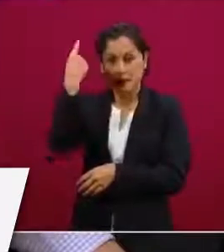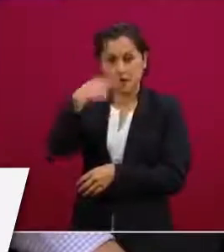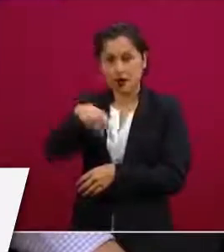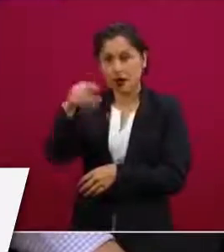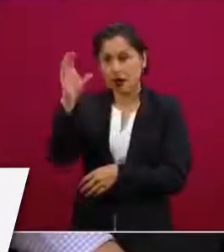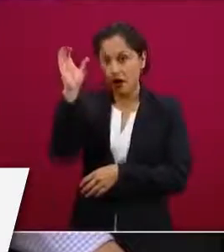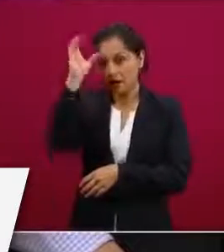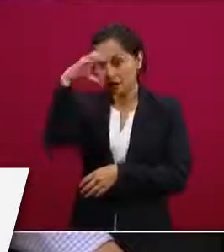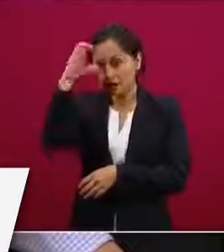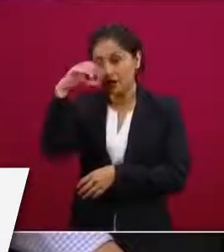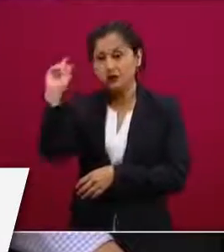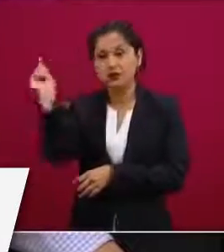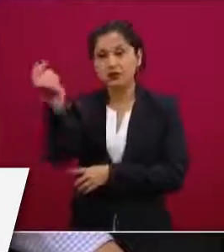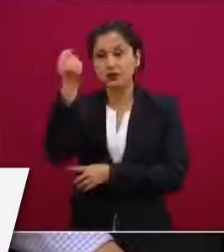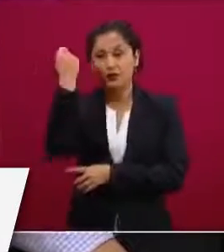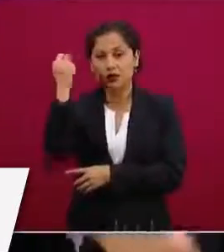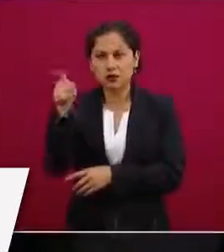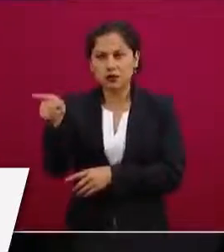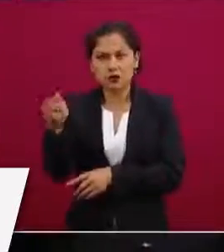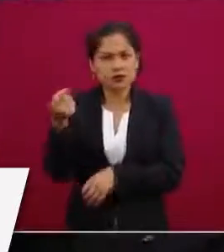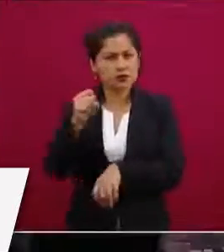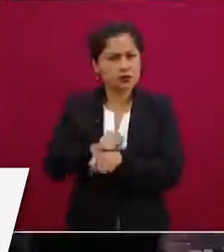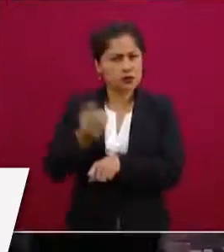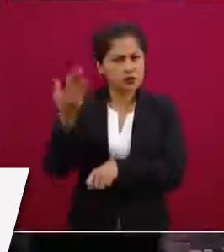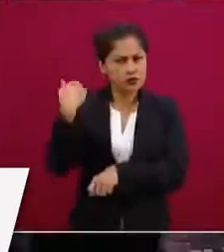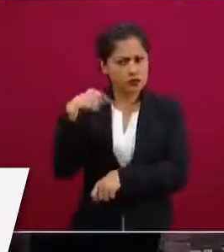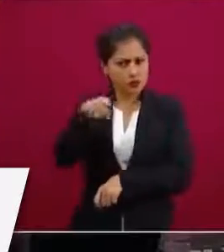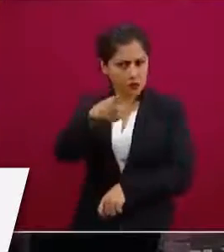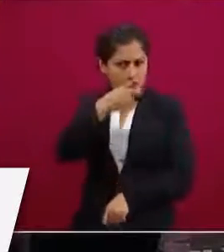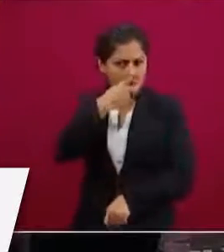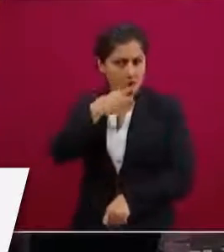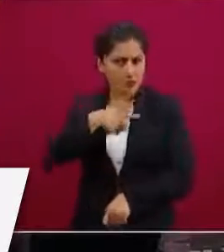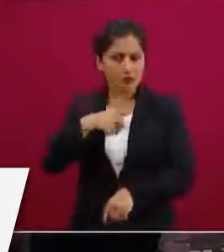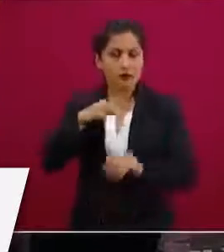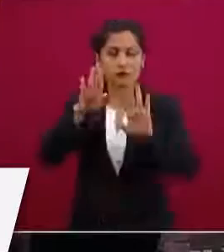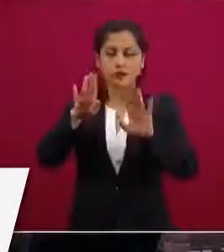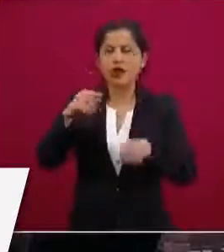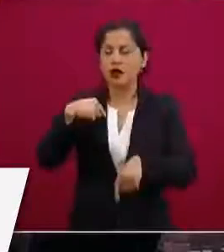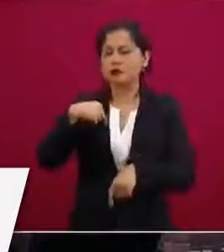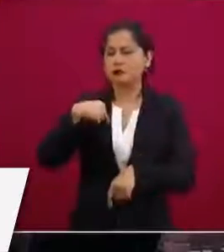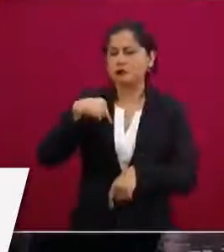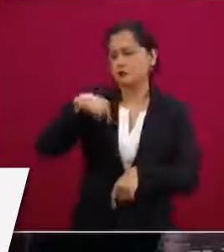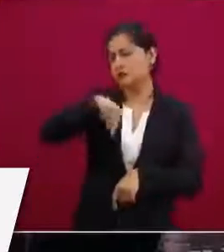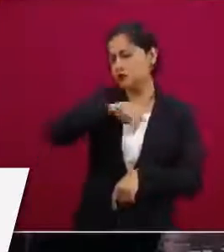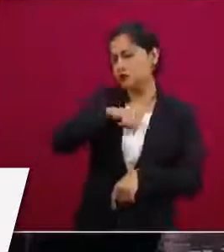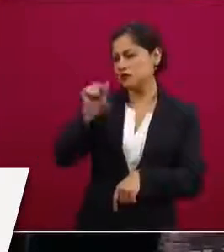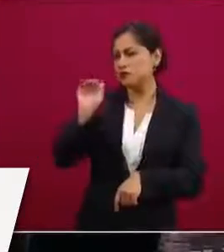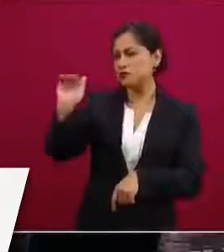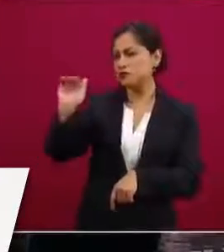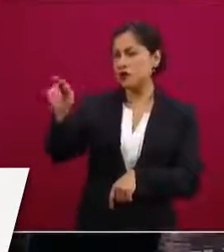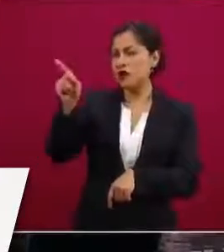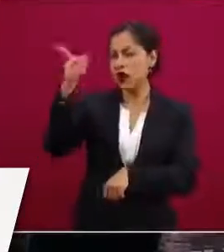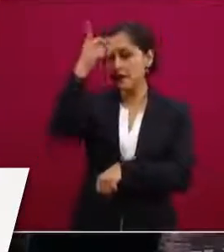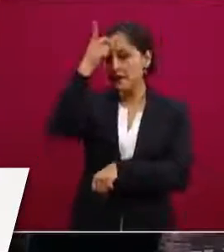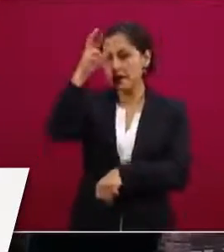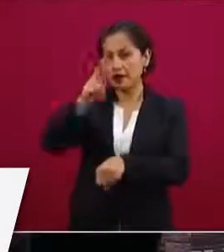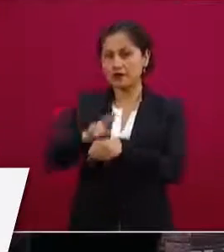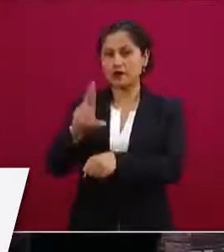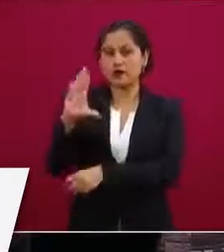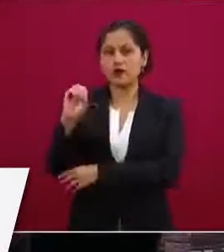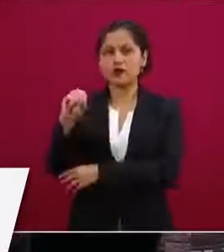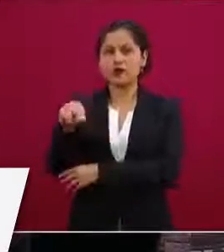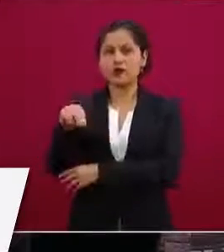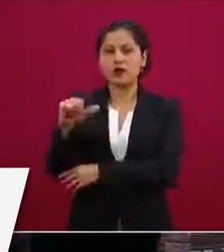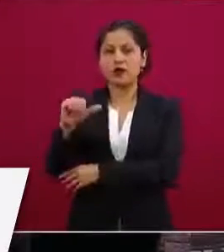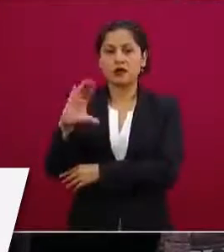semana pasada. Pues vamos a pedirle a la directora de CONACYT